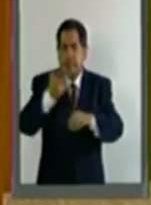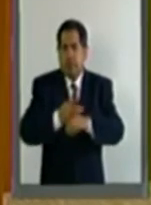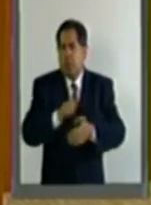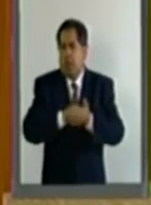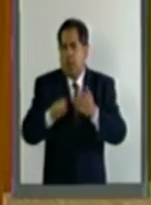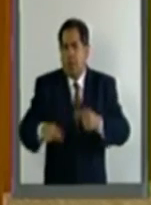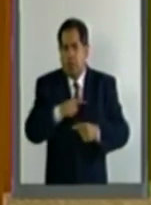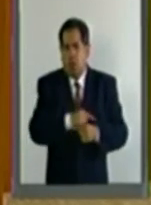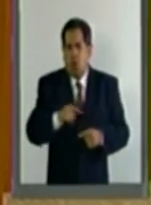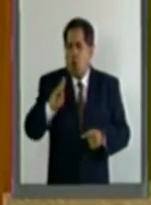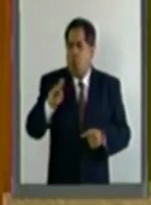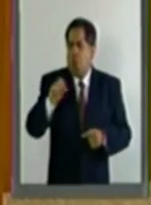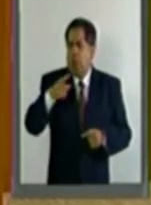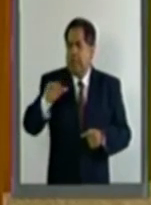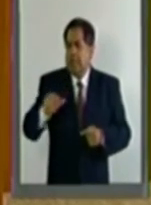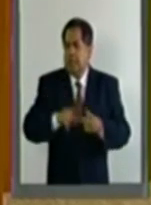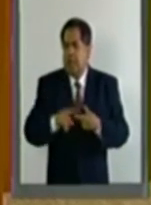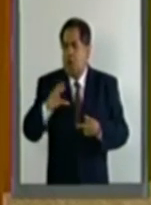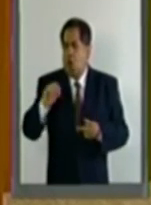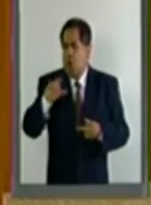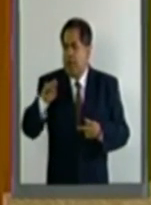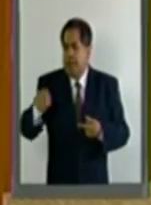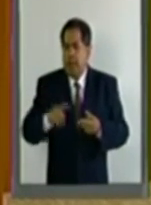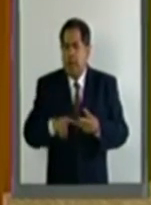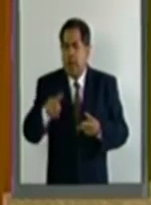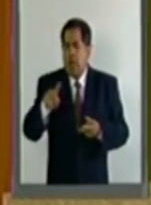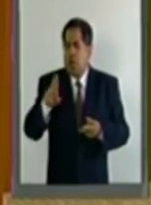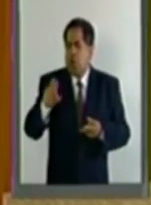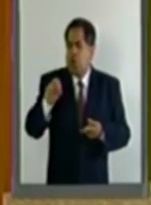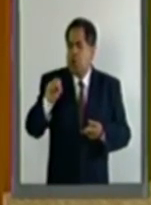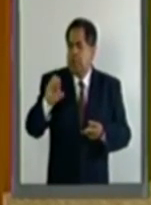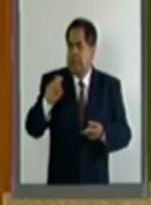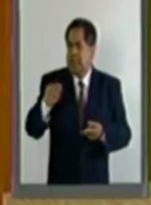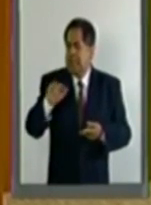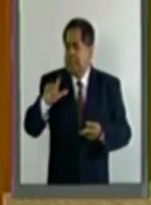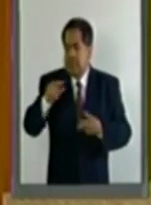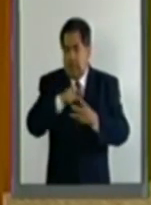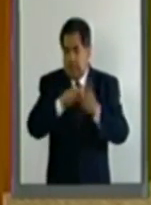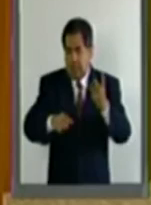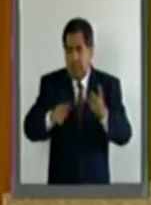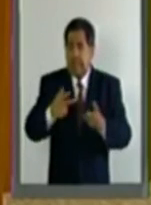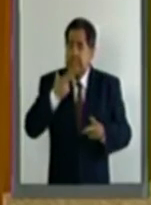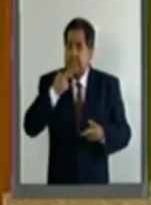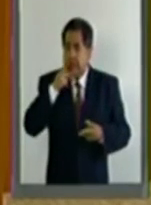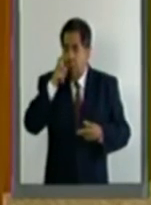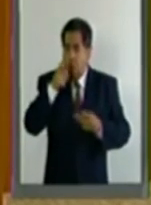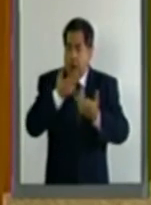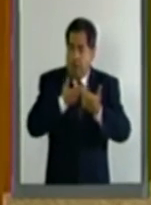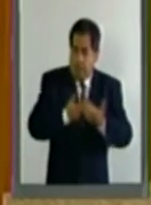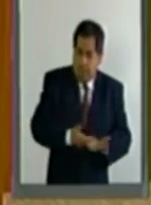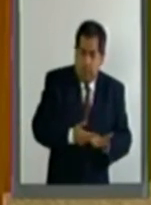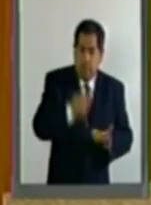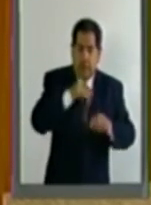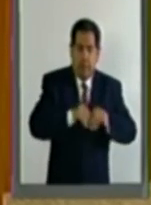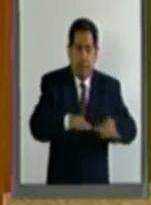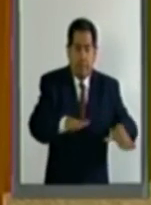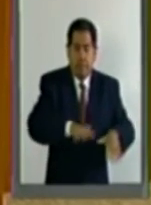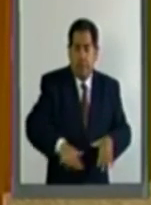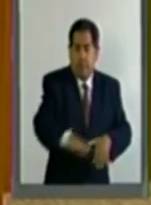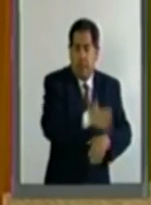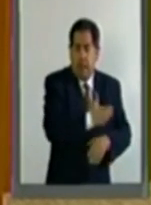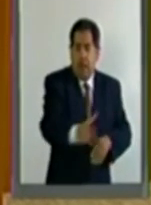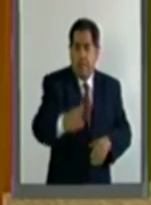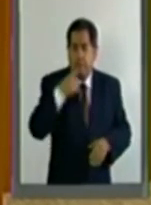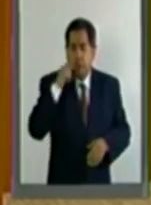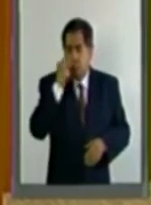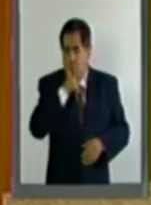presas Boquilla, Colina y Rosetilla, que se hicieron para irrigación en Chihuahua, pero que luego,